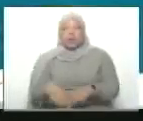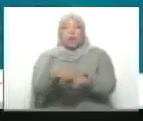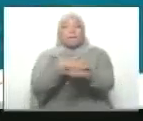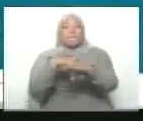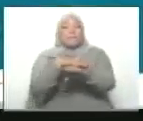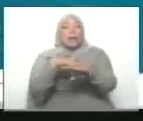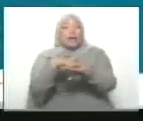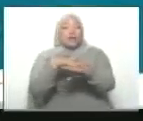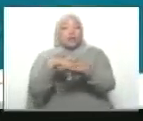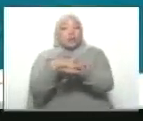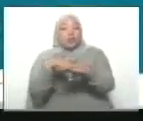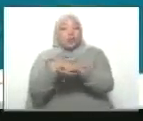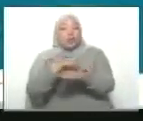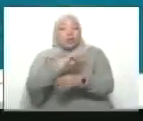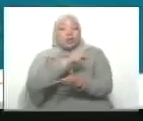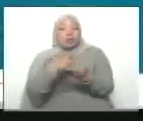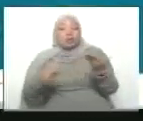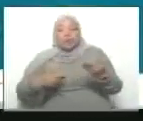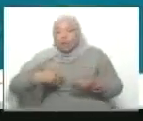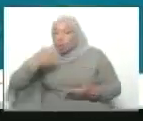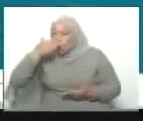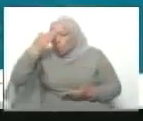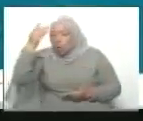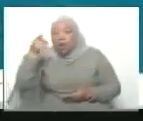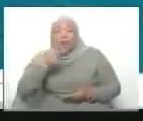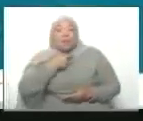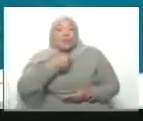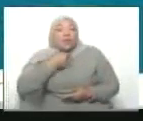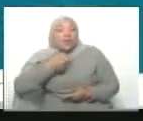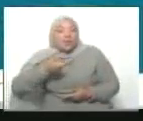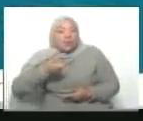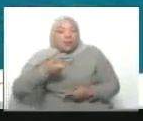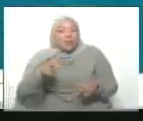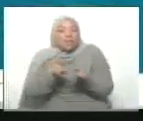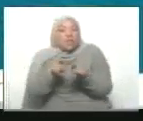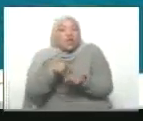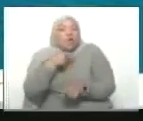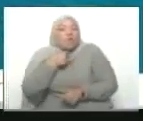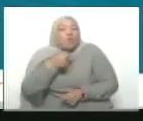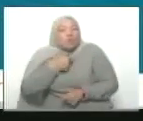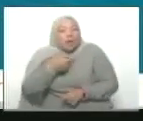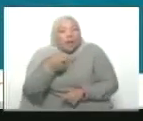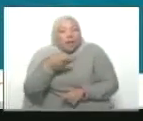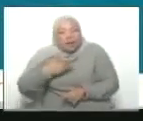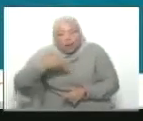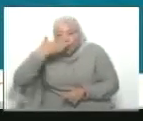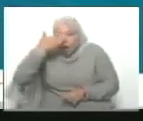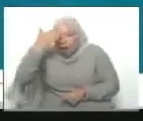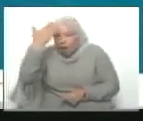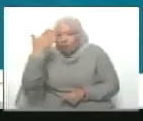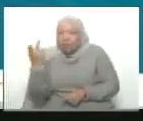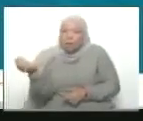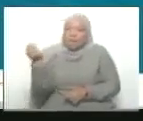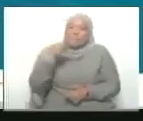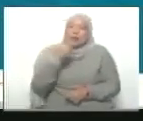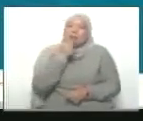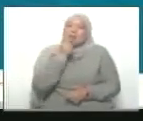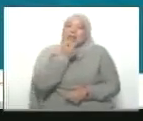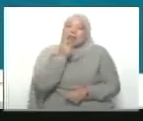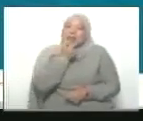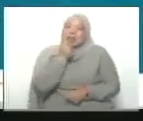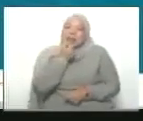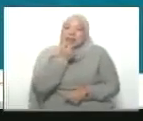momento, Servan. No hay un traductor árabe. A mí me gusta escuchar la lengua originaria. Me gusta más el árabe que el inglés. Mucho más